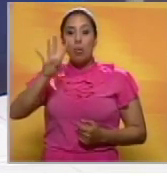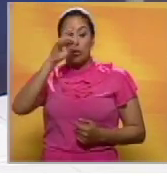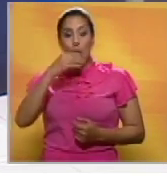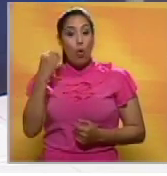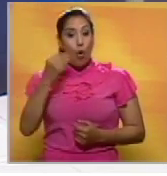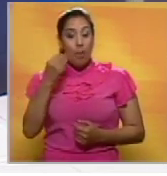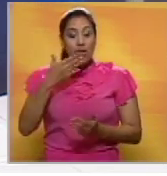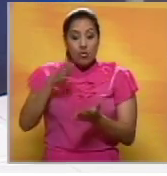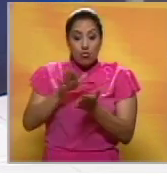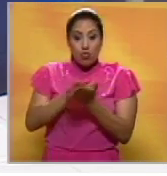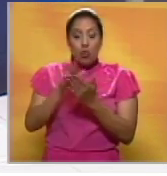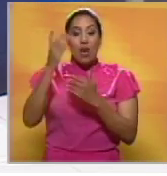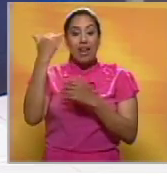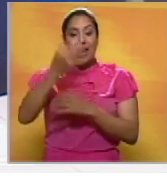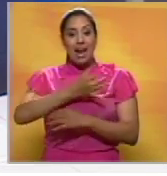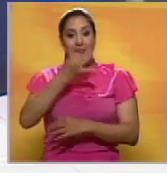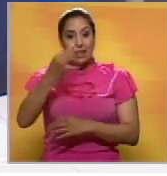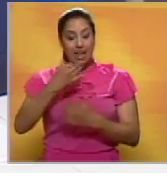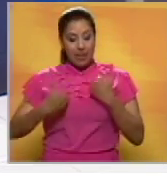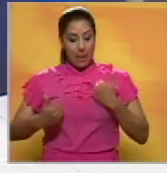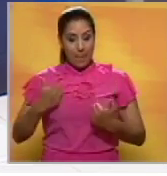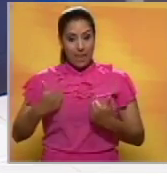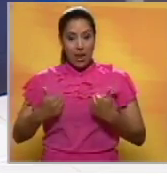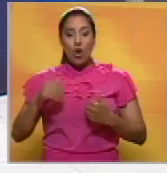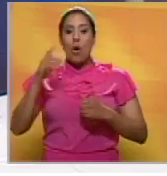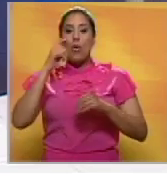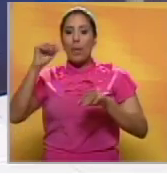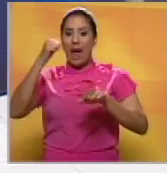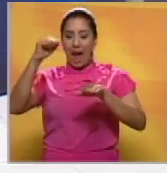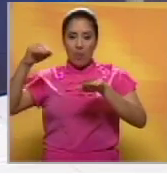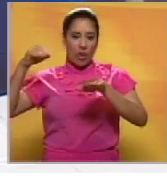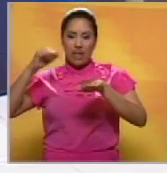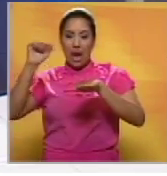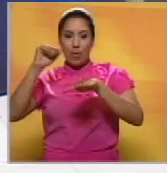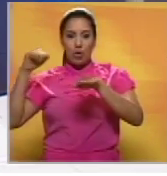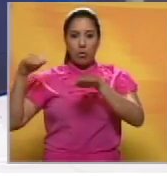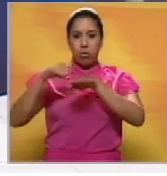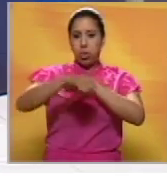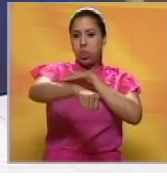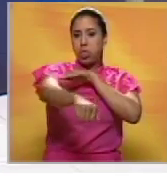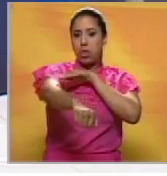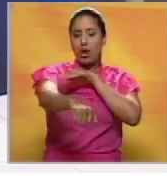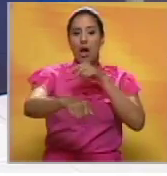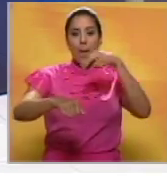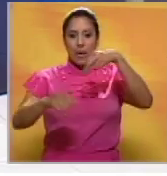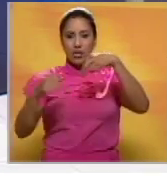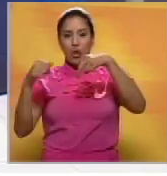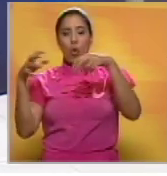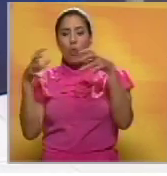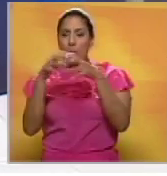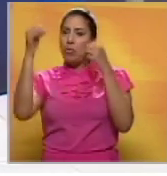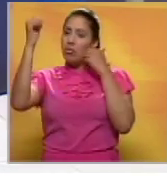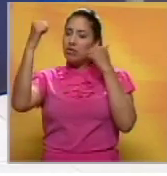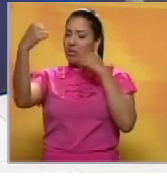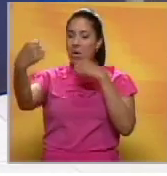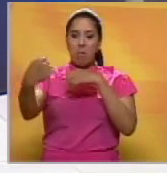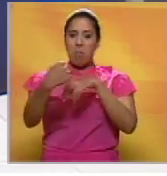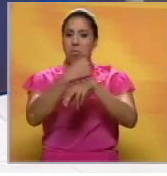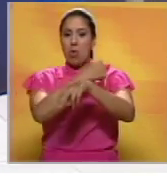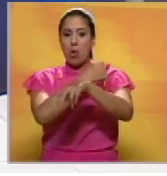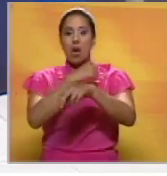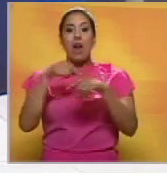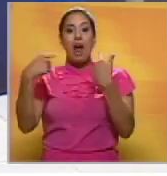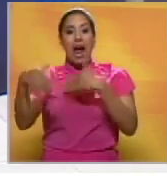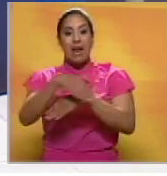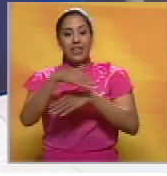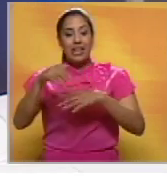de edad, quien murió en horas de la tarde de este miércoles al ser arrollado por una camioneta desconocida que embistió a un grupo de manifestantes quienes se encontraban